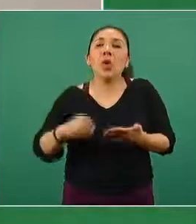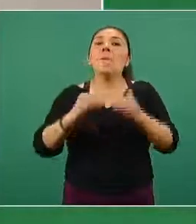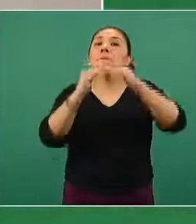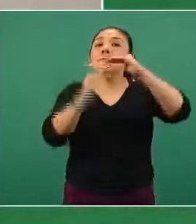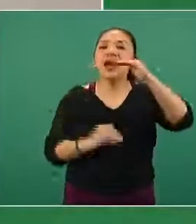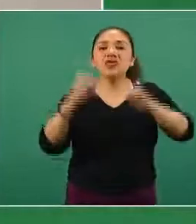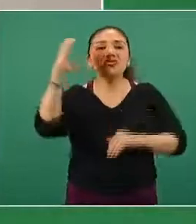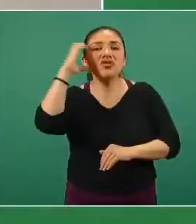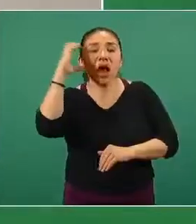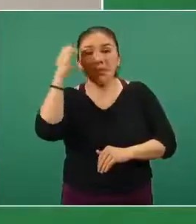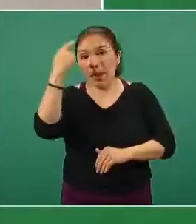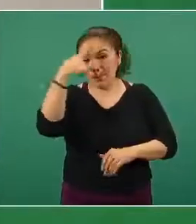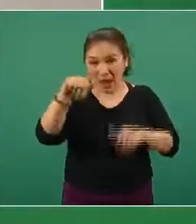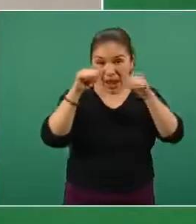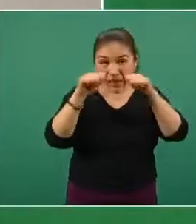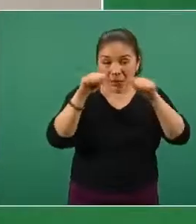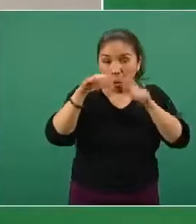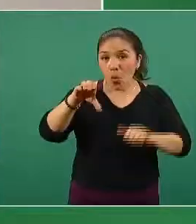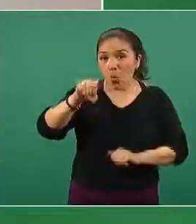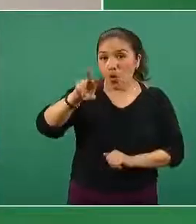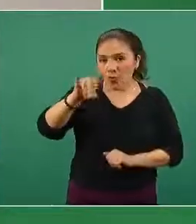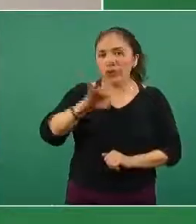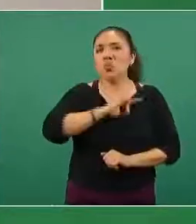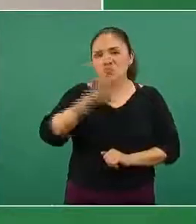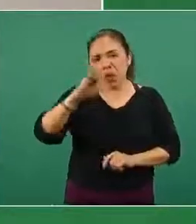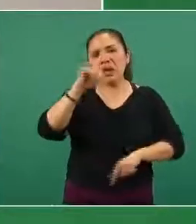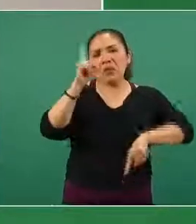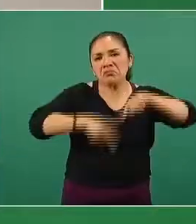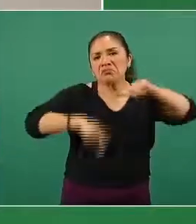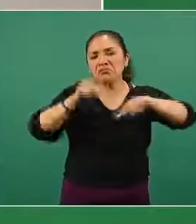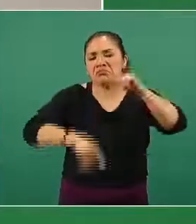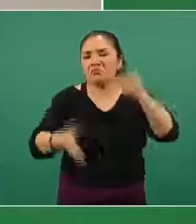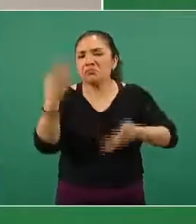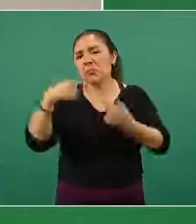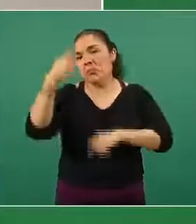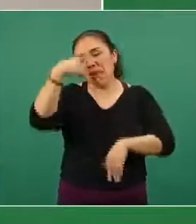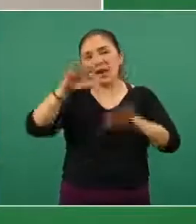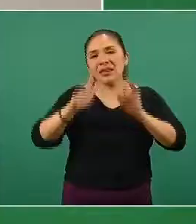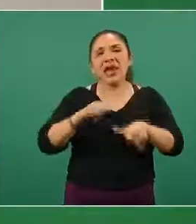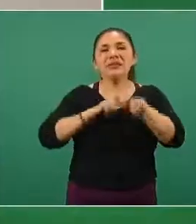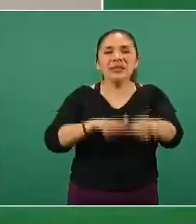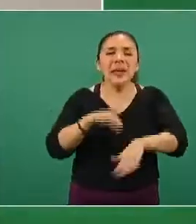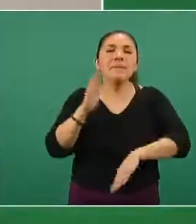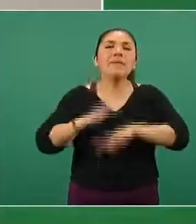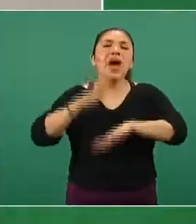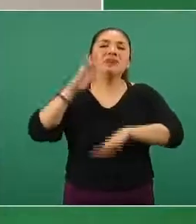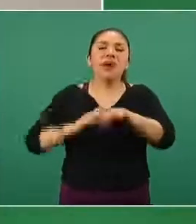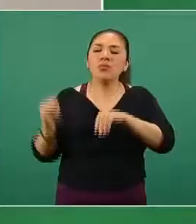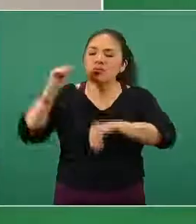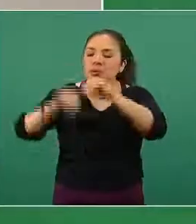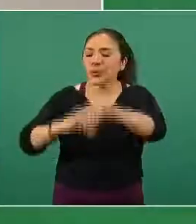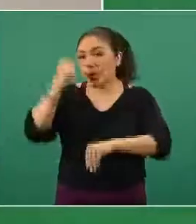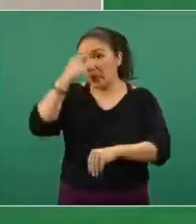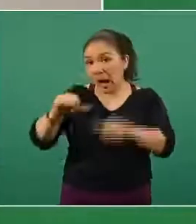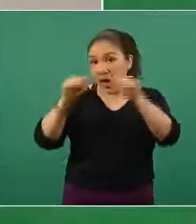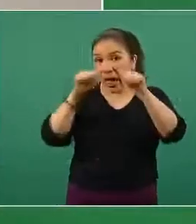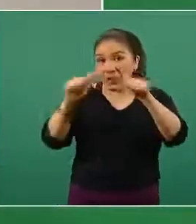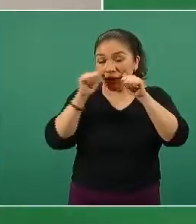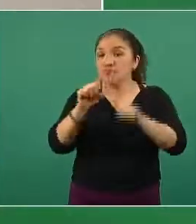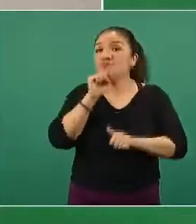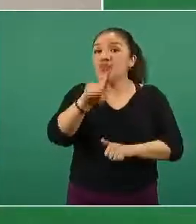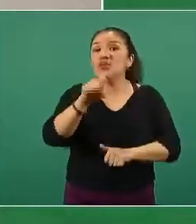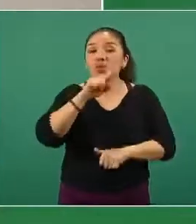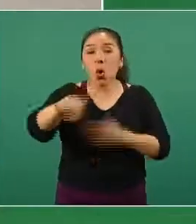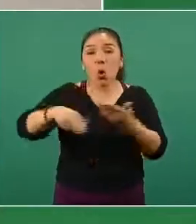el número de camas destinadas para pacientes COVID para poder continuar incrementando la atención en esos